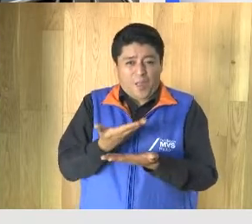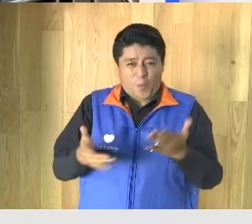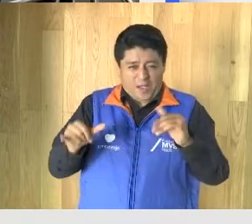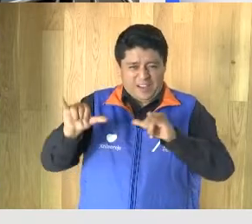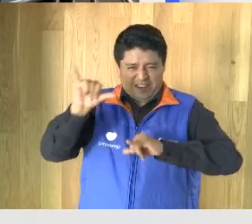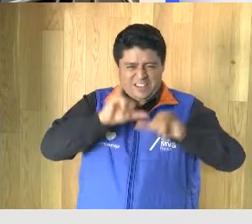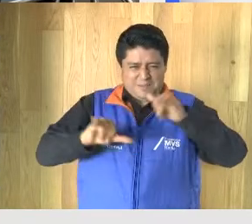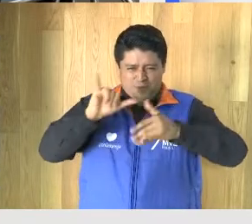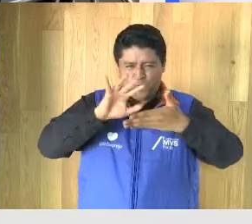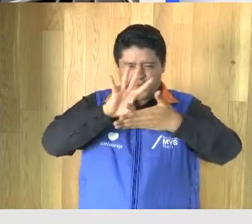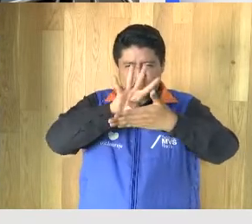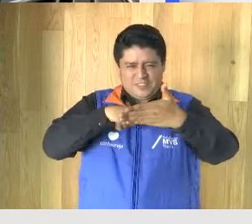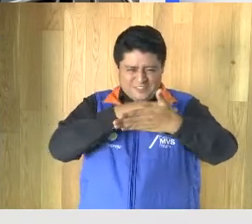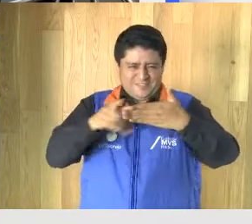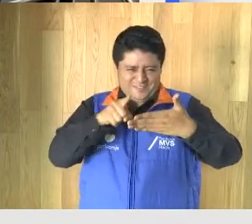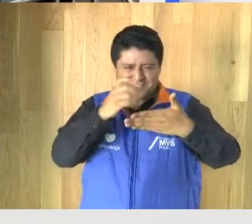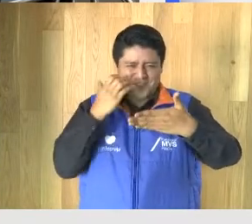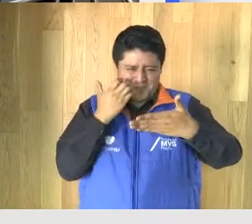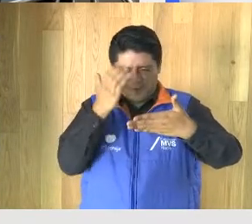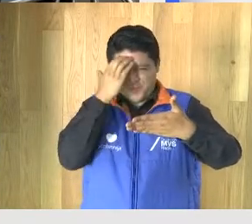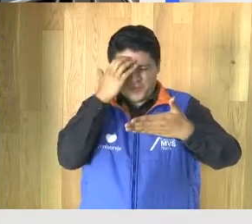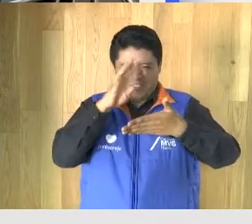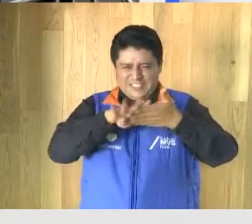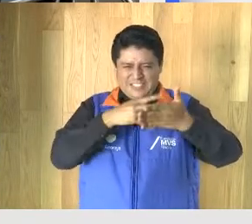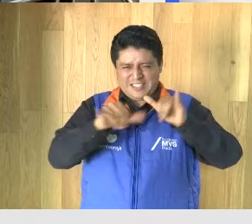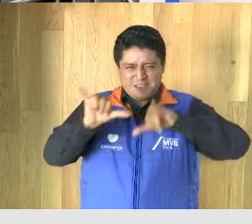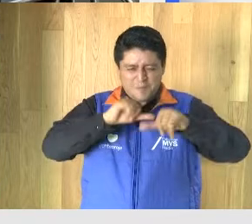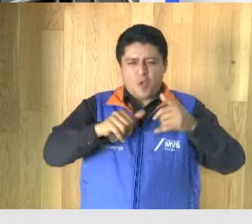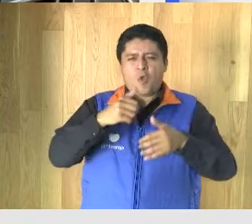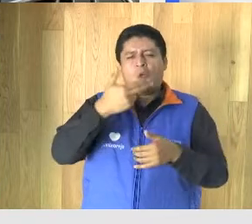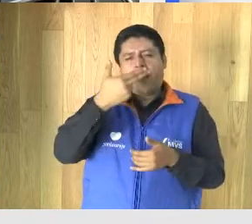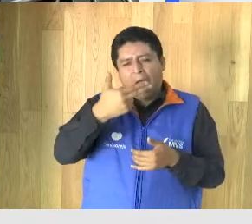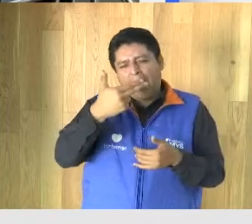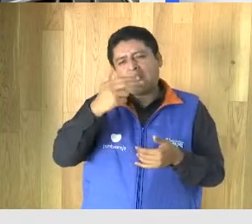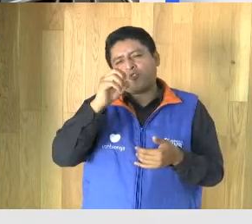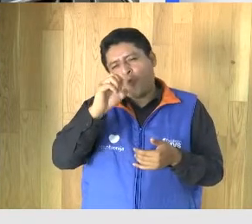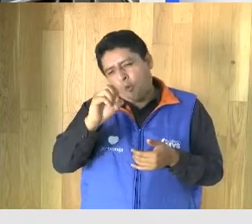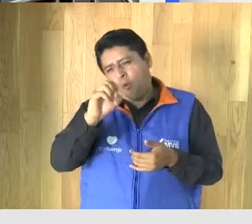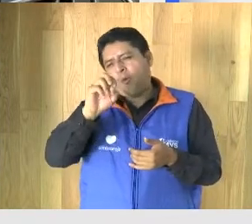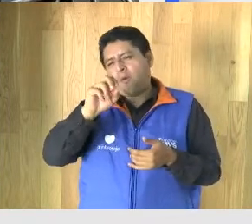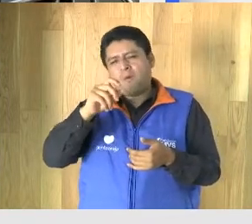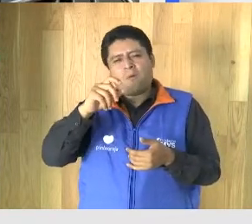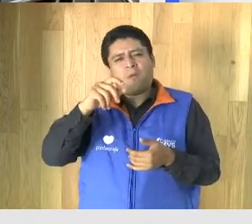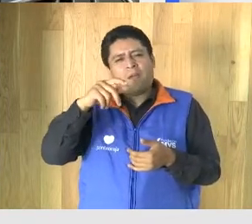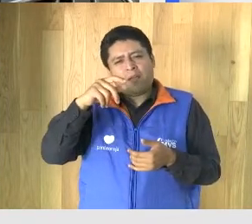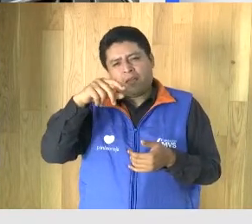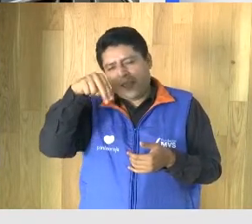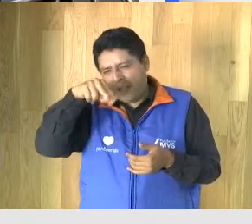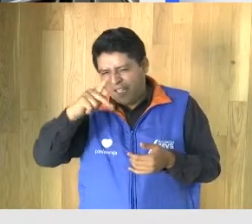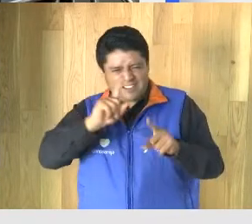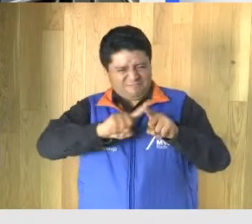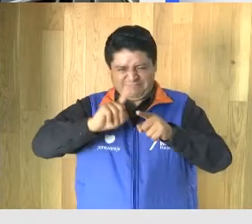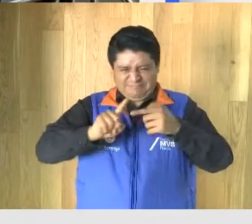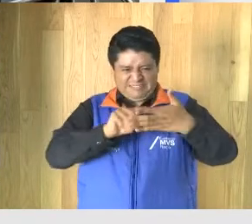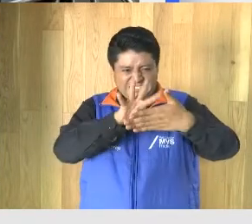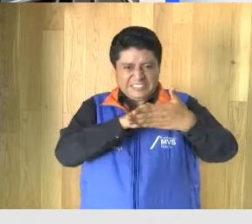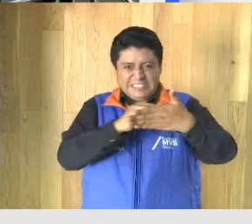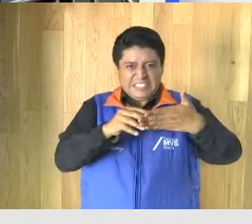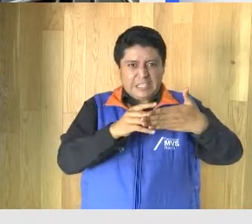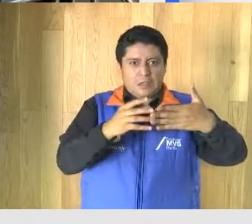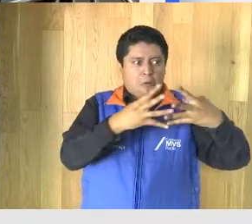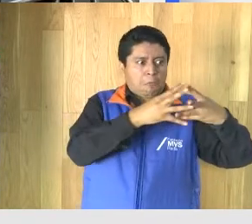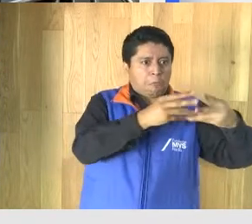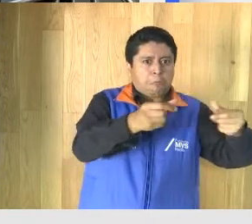concretamente 22, estén en riesgo de escasez. Y fijaros, y ahora veremos cuando nos vayamos aguas abajo, que estamos hablando de elementos